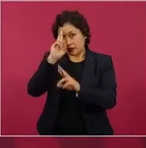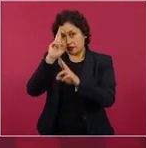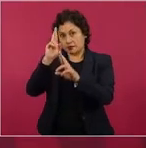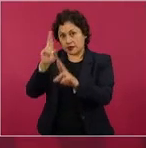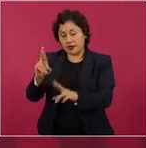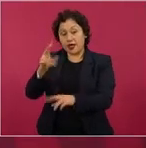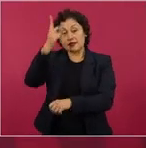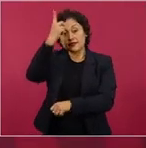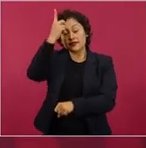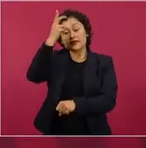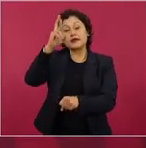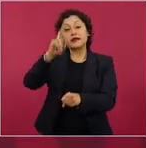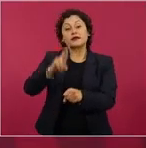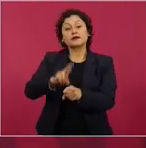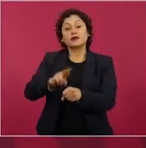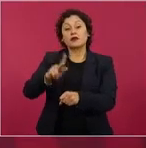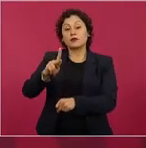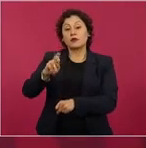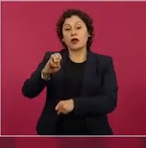pues es